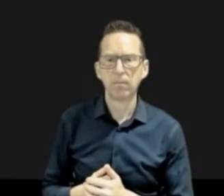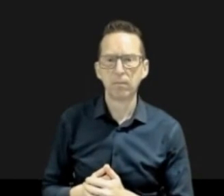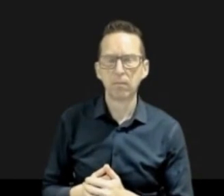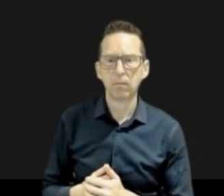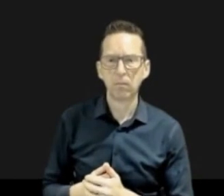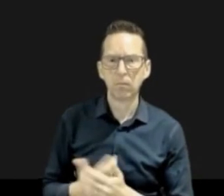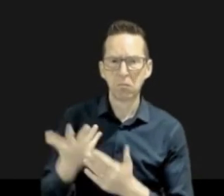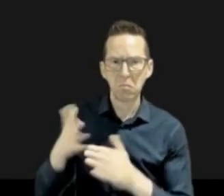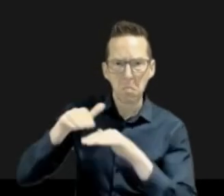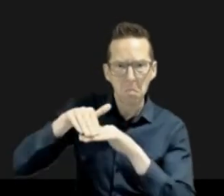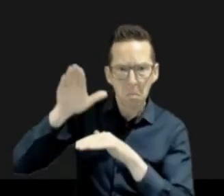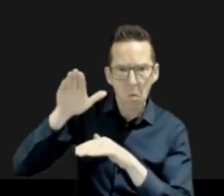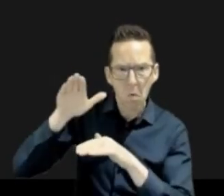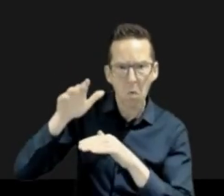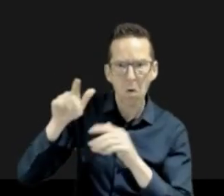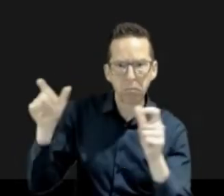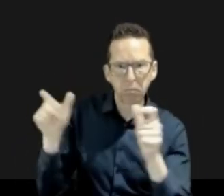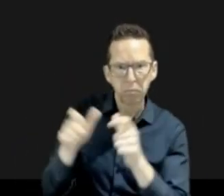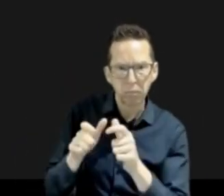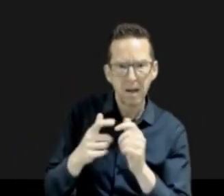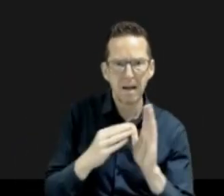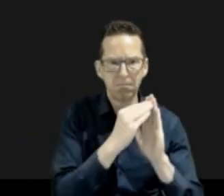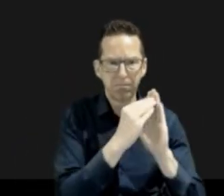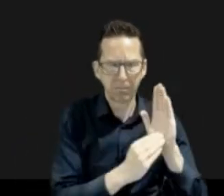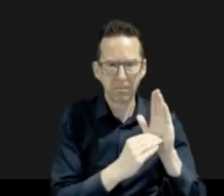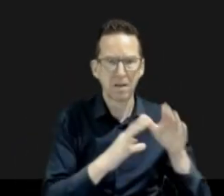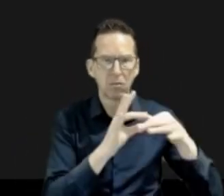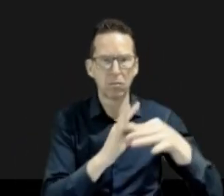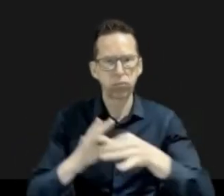es la definición de esas amenazas